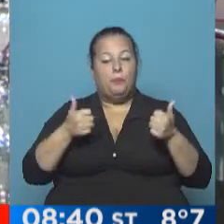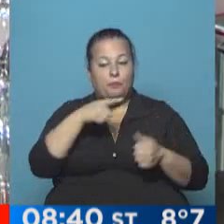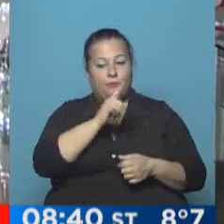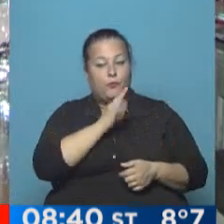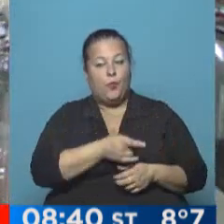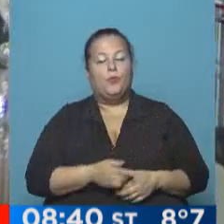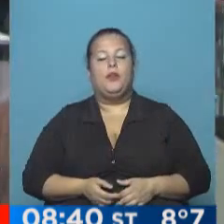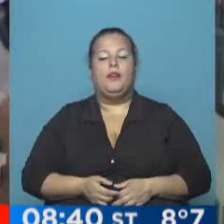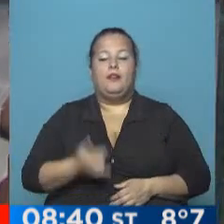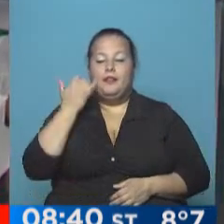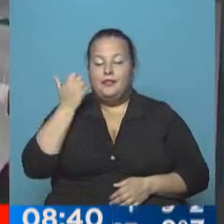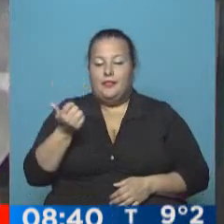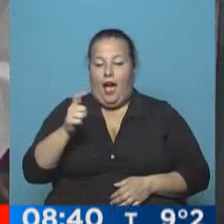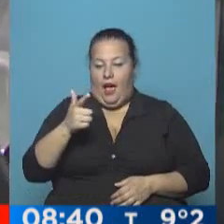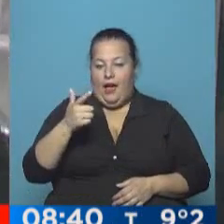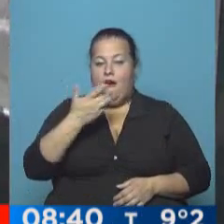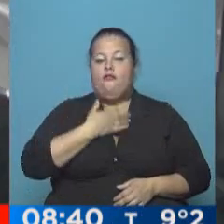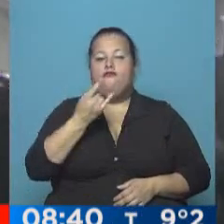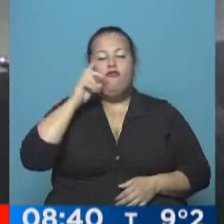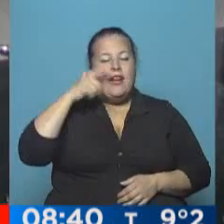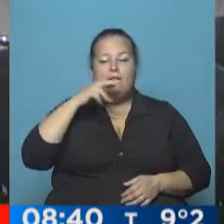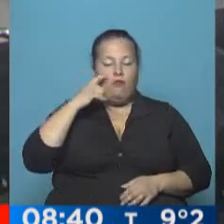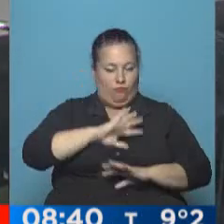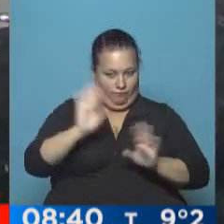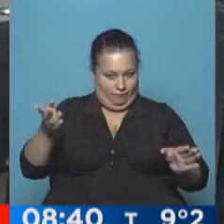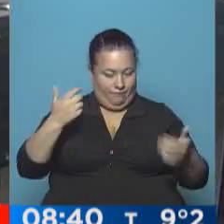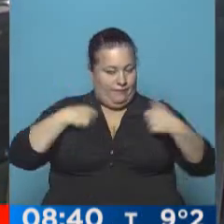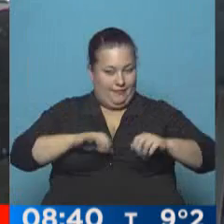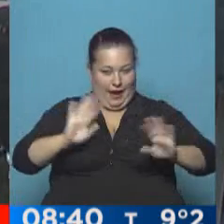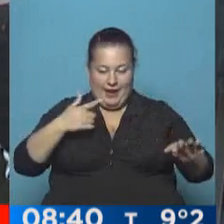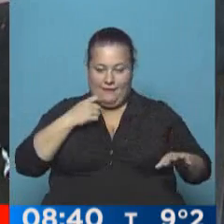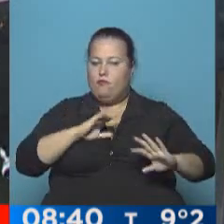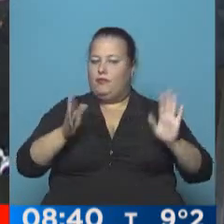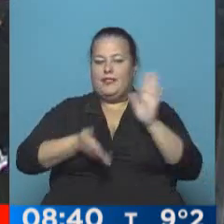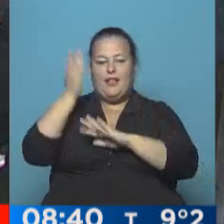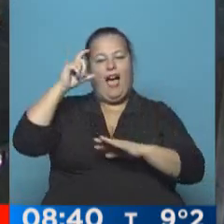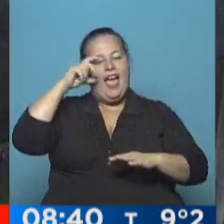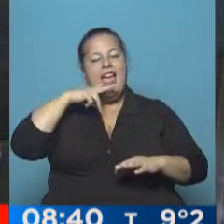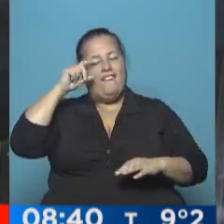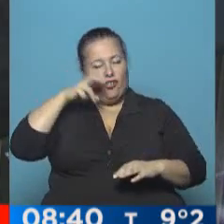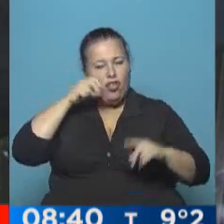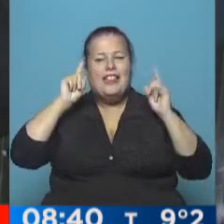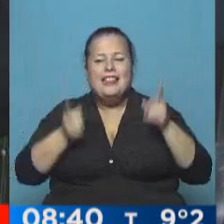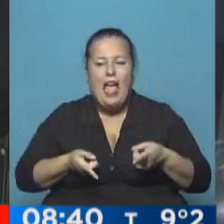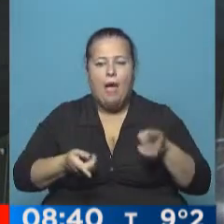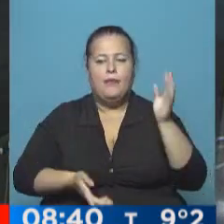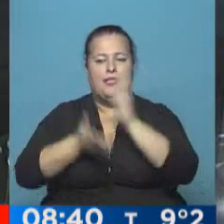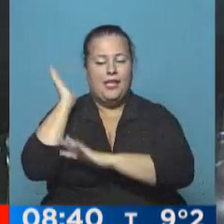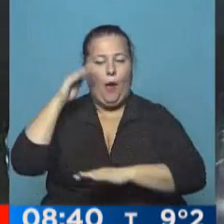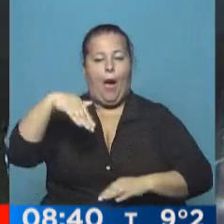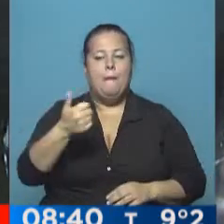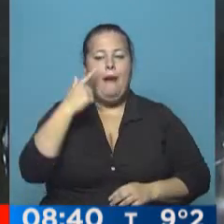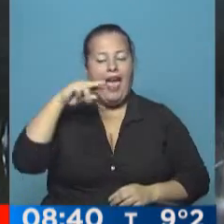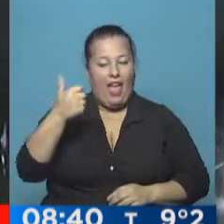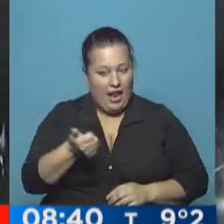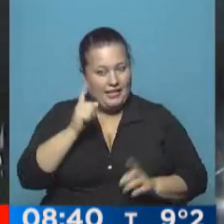Mariano, a ver, Sí. ya no está Ramiro Funes Mori, ya no Exacto. no viste más la camiseta de River. Se va al Everton, de ¿También Inglaterra. Se va Maidana?